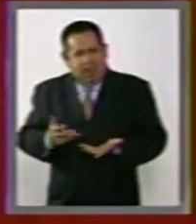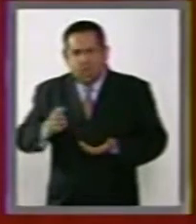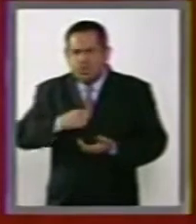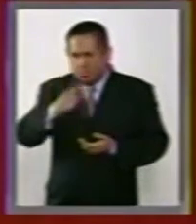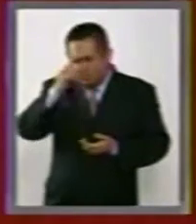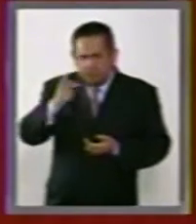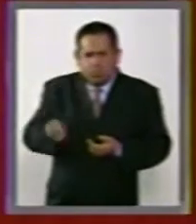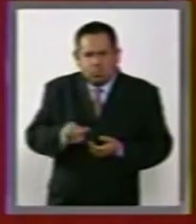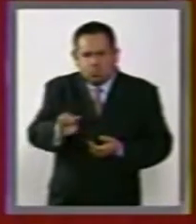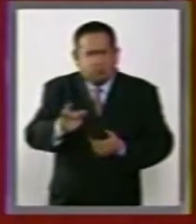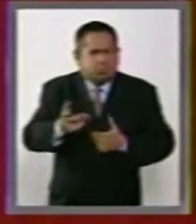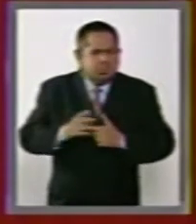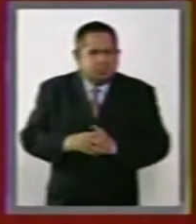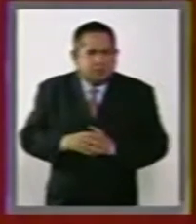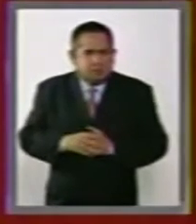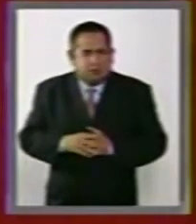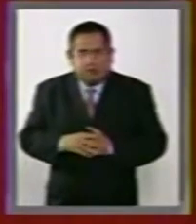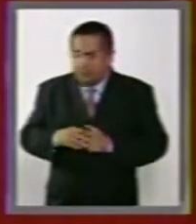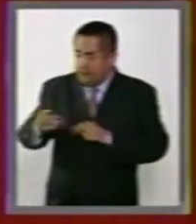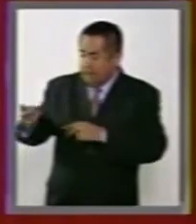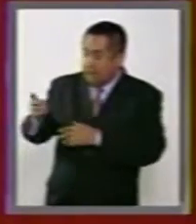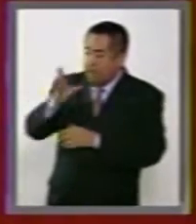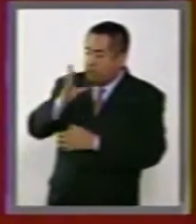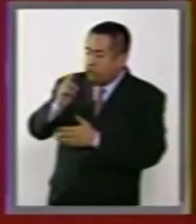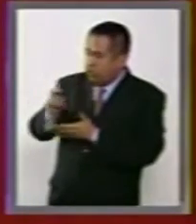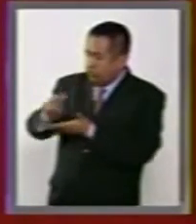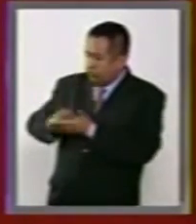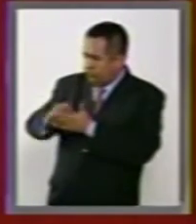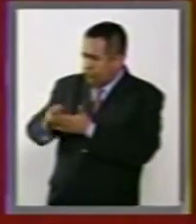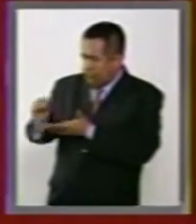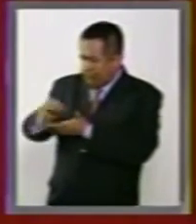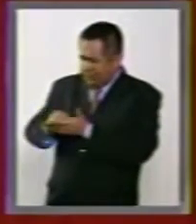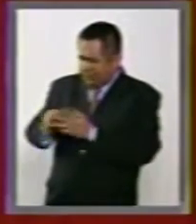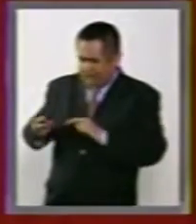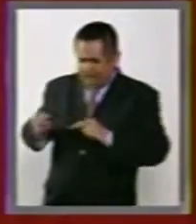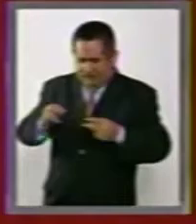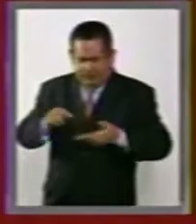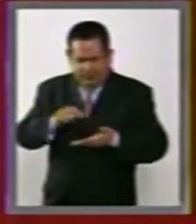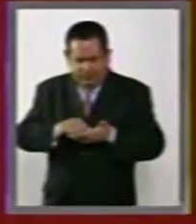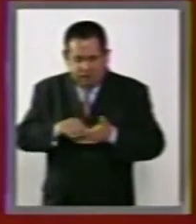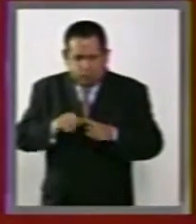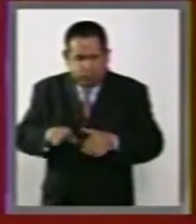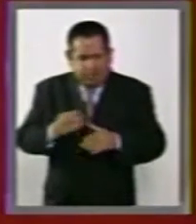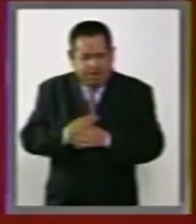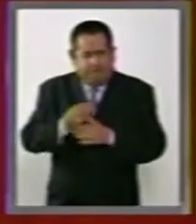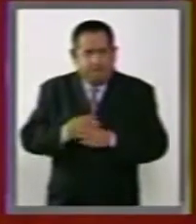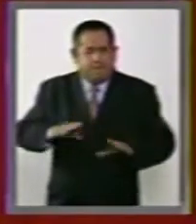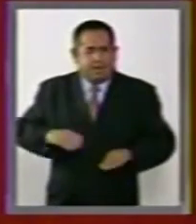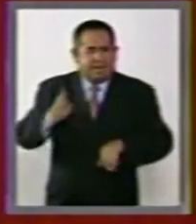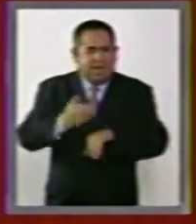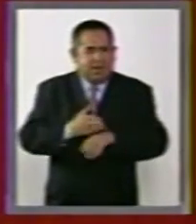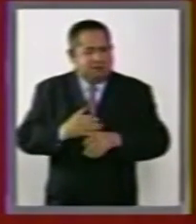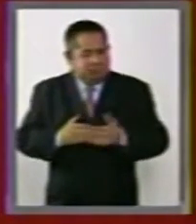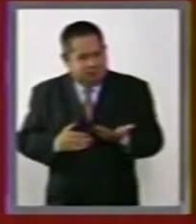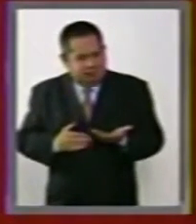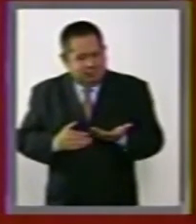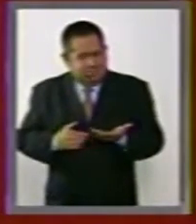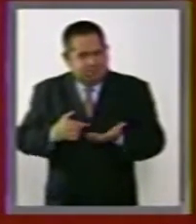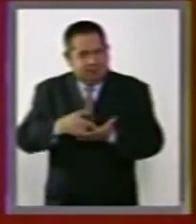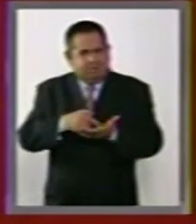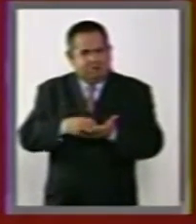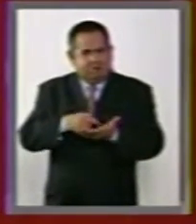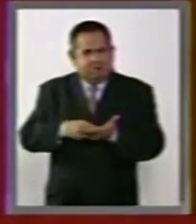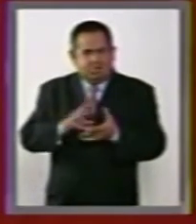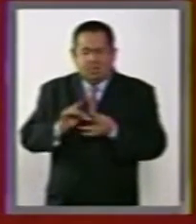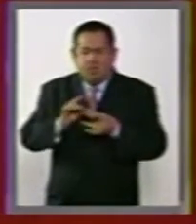debemos hacernos es si la modificación que hizo la Cámara de Diputados de los tipos penales no solo se circunscribe